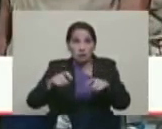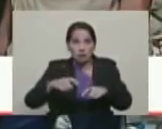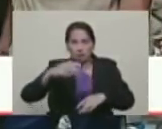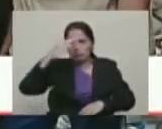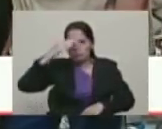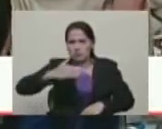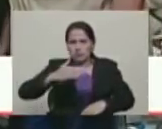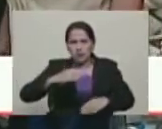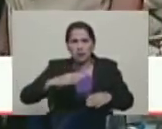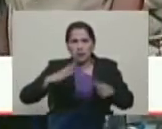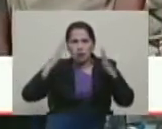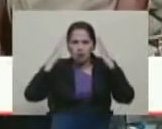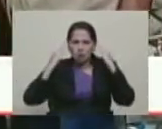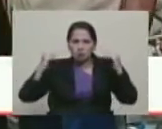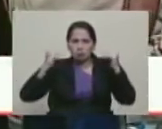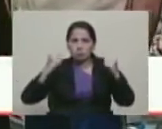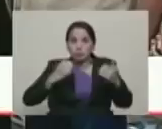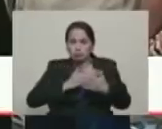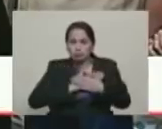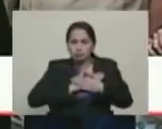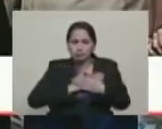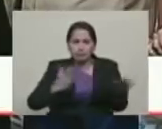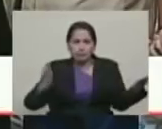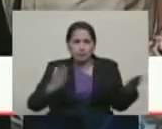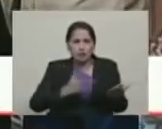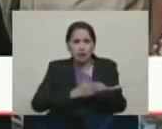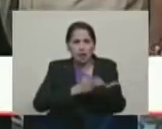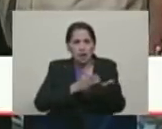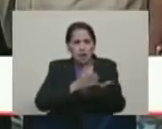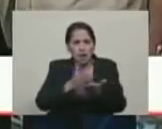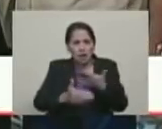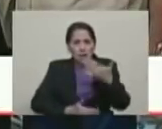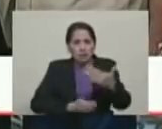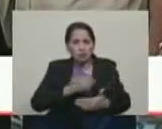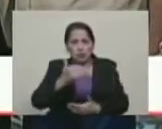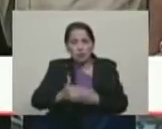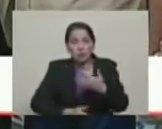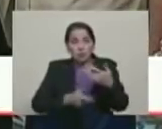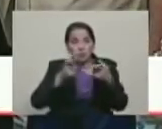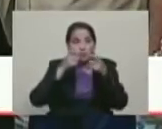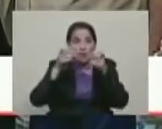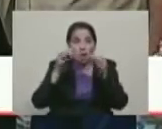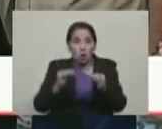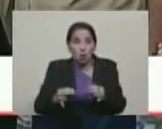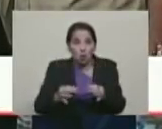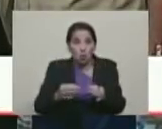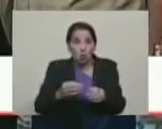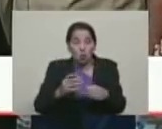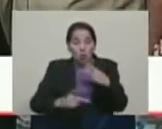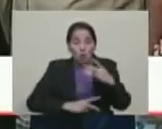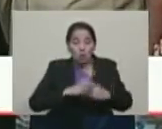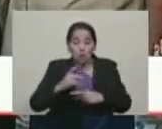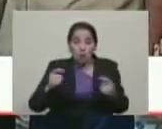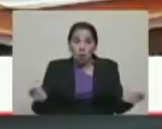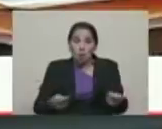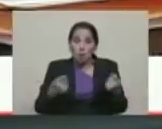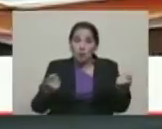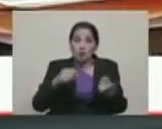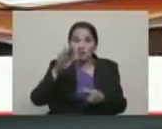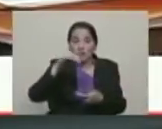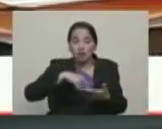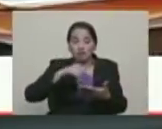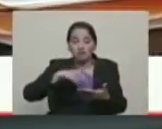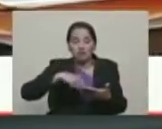Nacional Bolivariana, va a ir llevando al país paso a paso, de manera segura, hacia un destino más próspero. Aquí le pongo la firma,